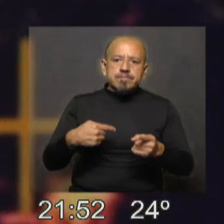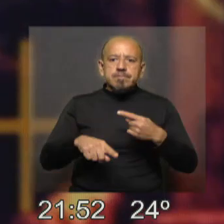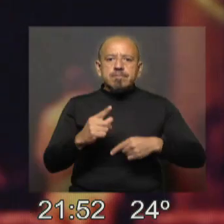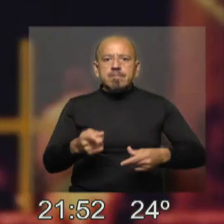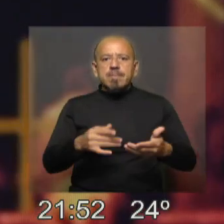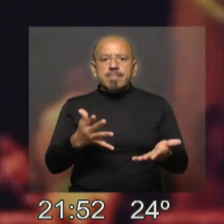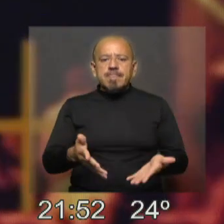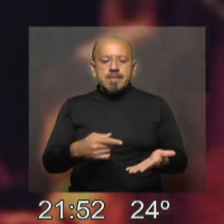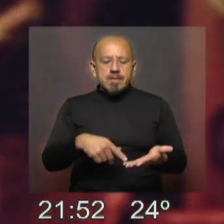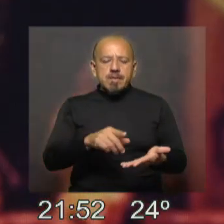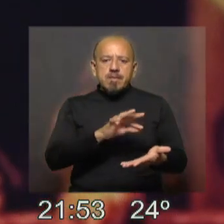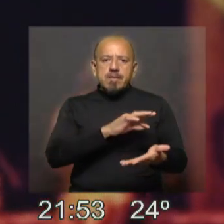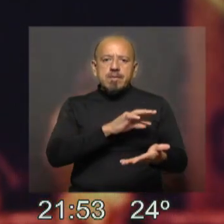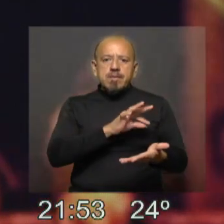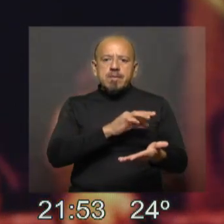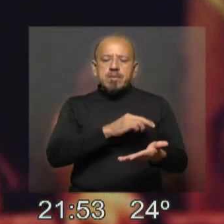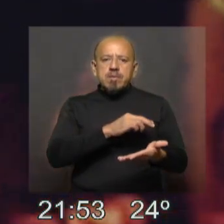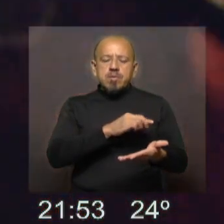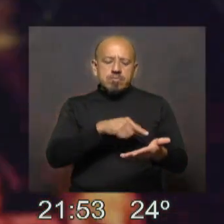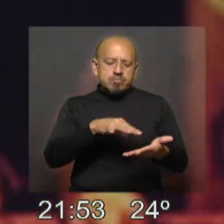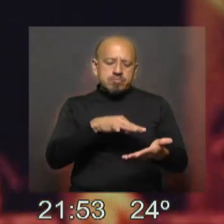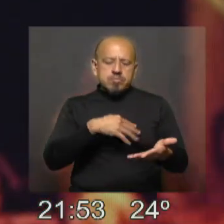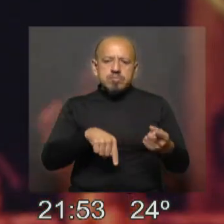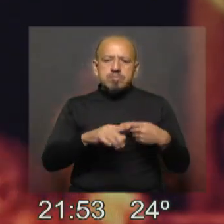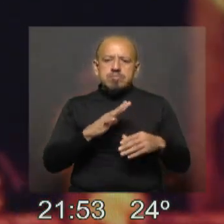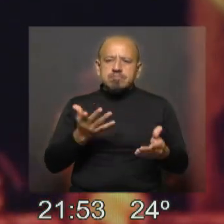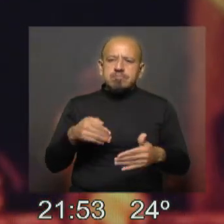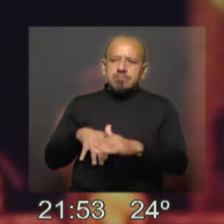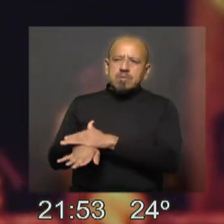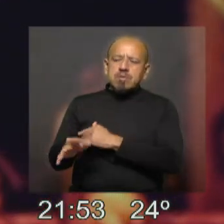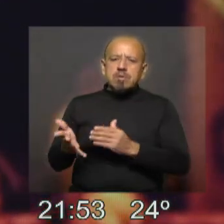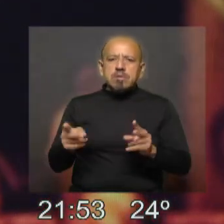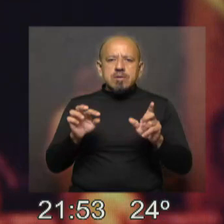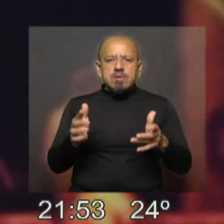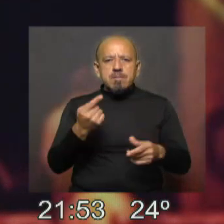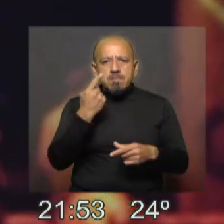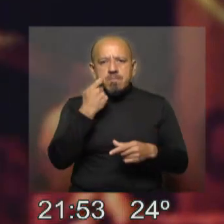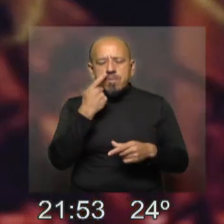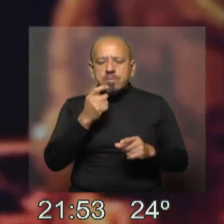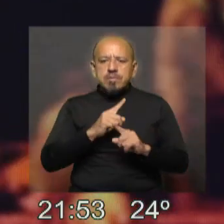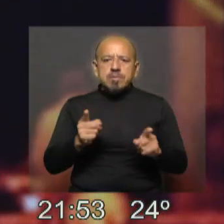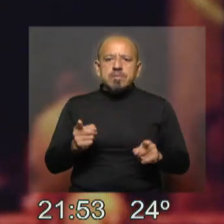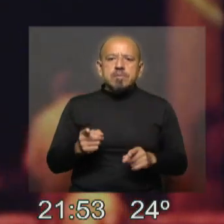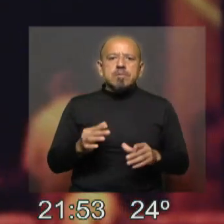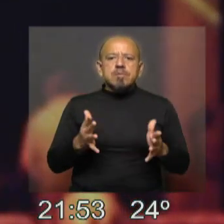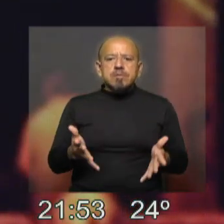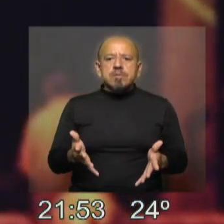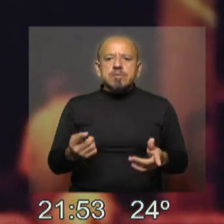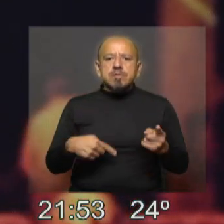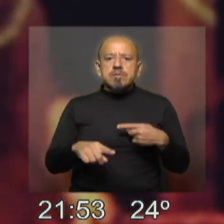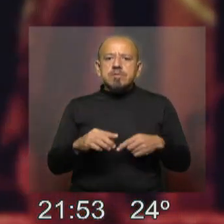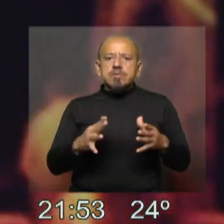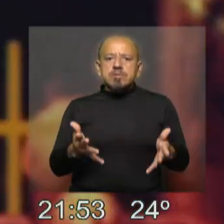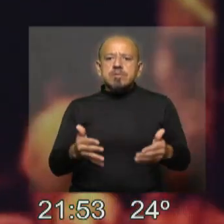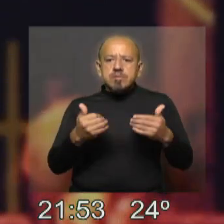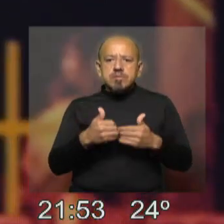que se ajusten al tiempo de ahora, sacar el tango de ese lugar tan empolvado, tan machista que tenía, traerlo en el tiempo, a ver, relanzarlo de alguna